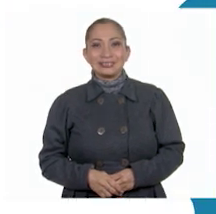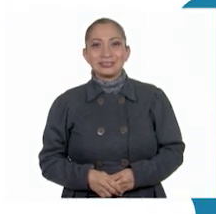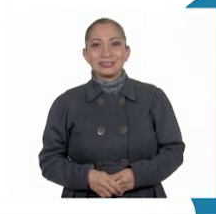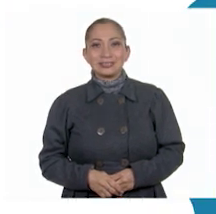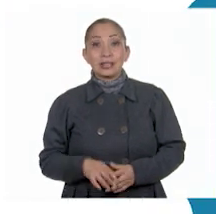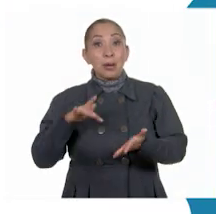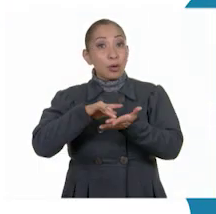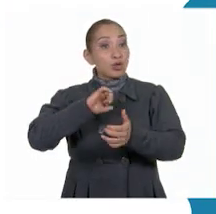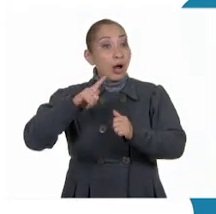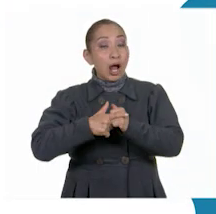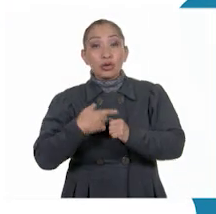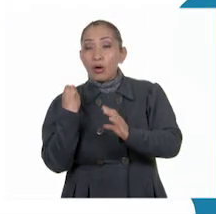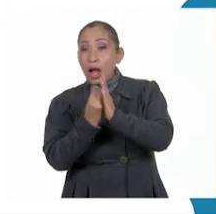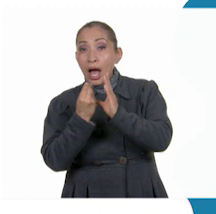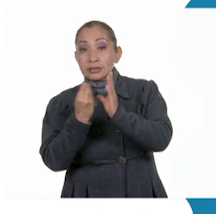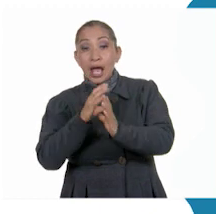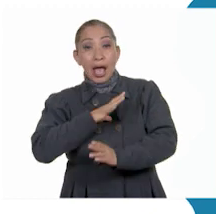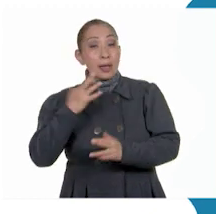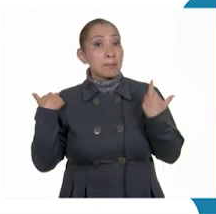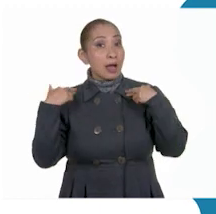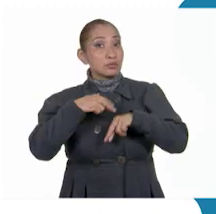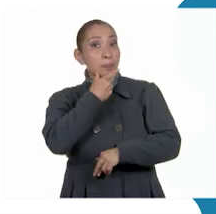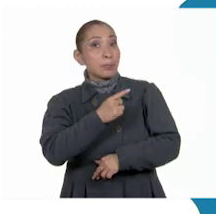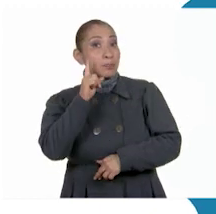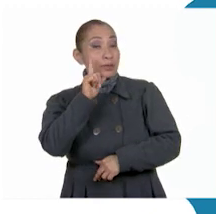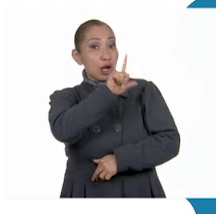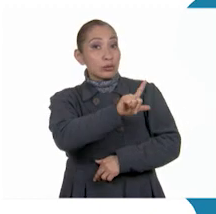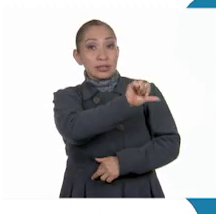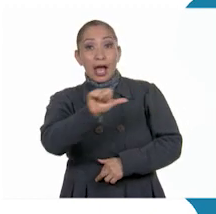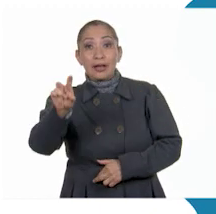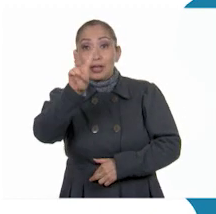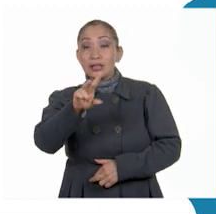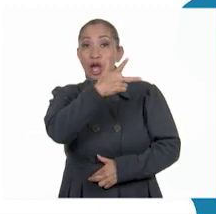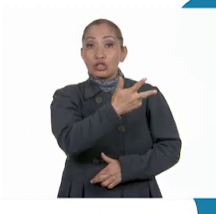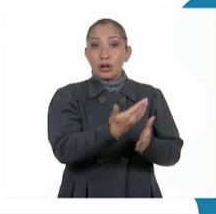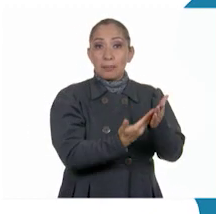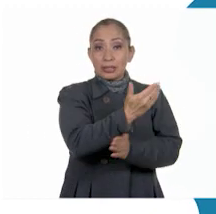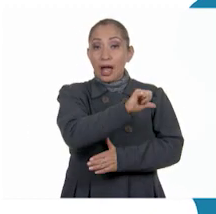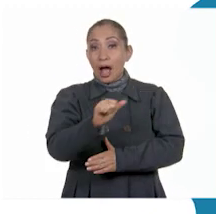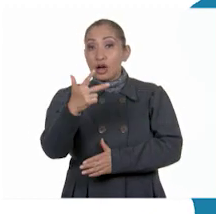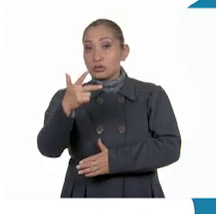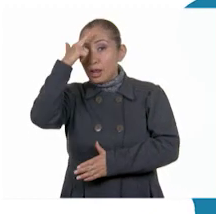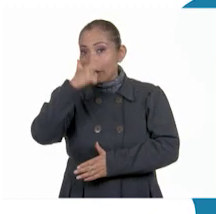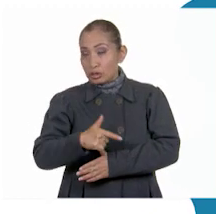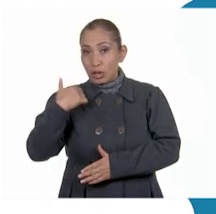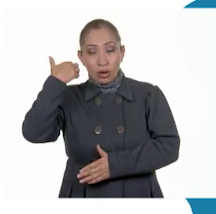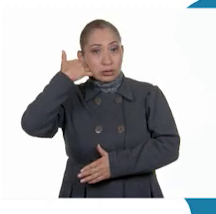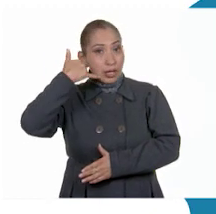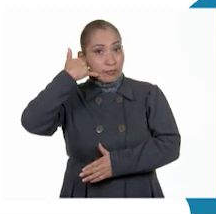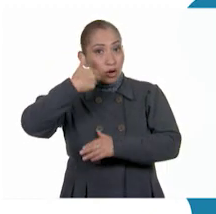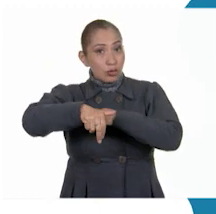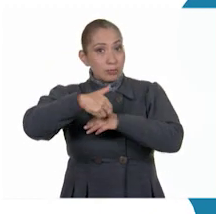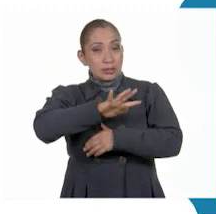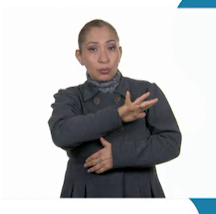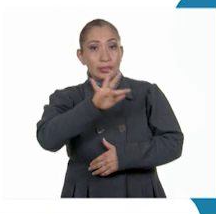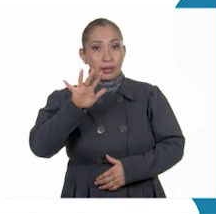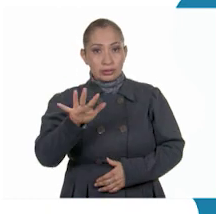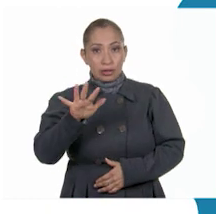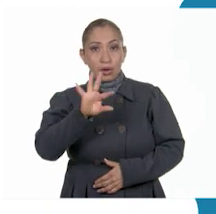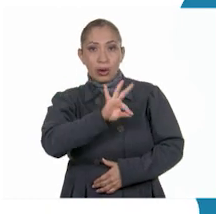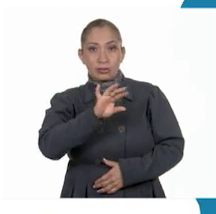Para apoyo pedagógico, hay maestras y maestros de lunes a viernes de 8 a 20 horas en el teléfono